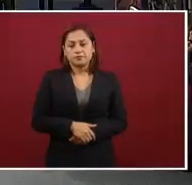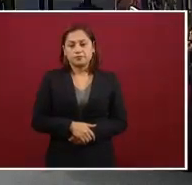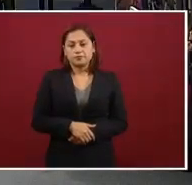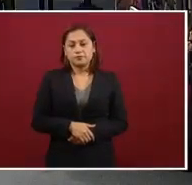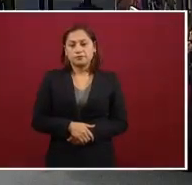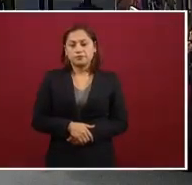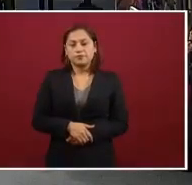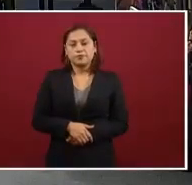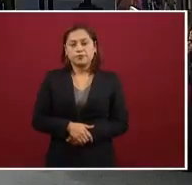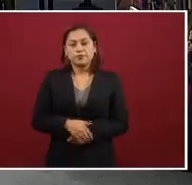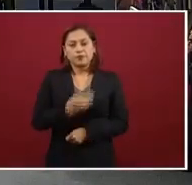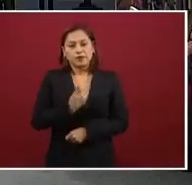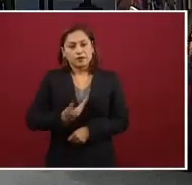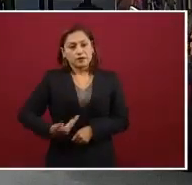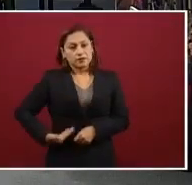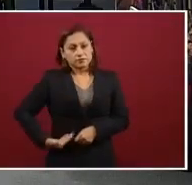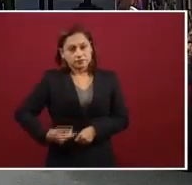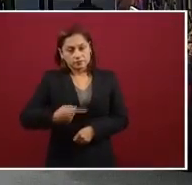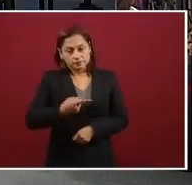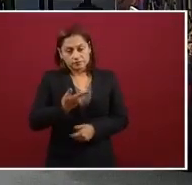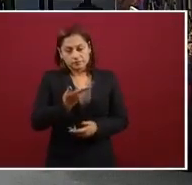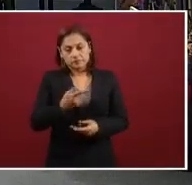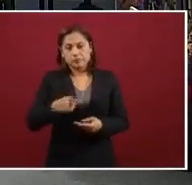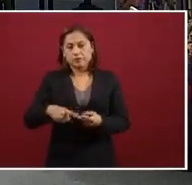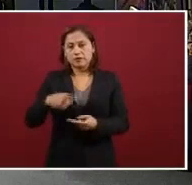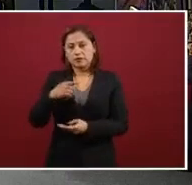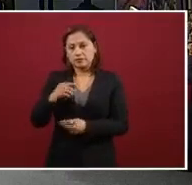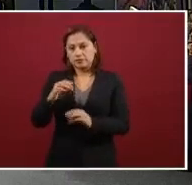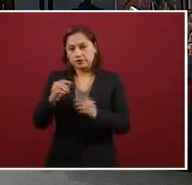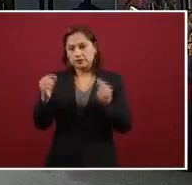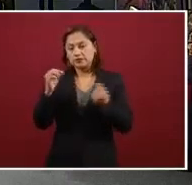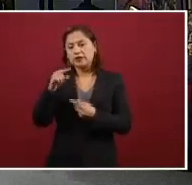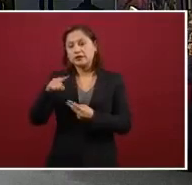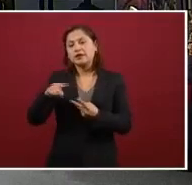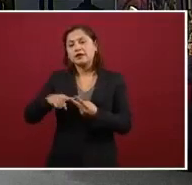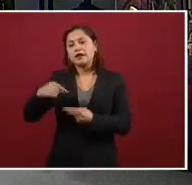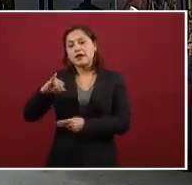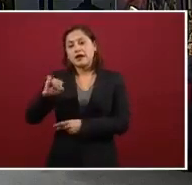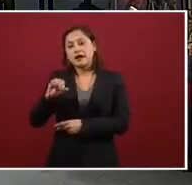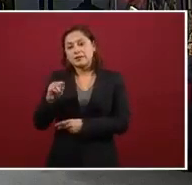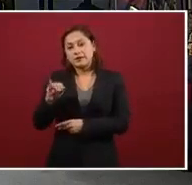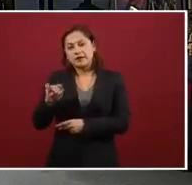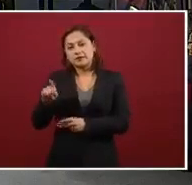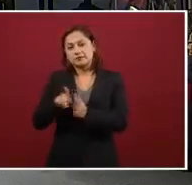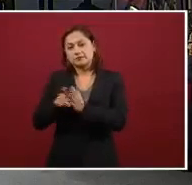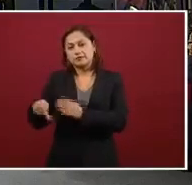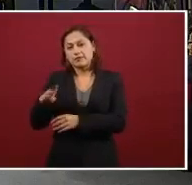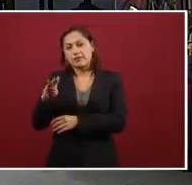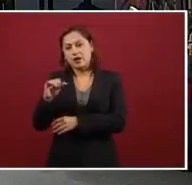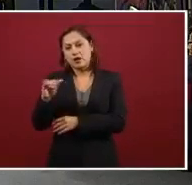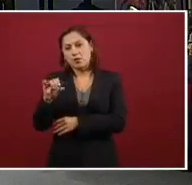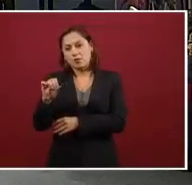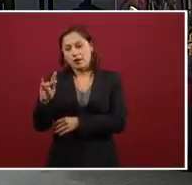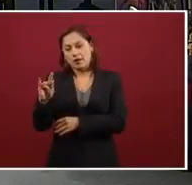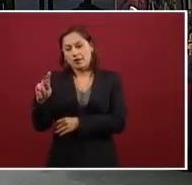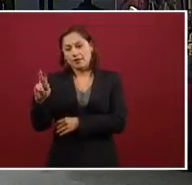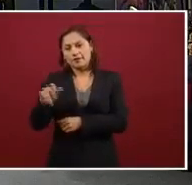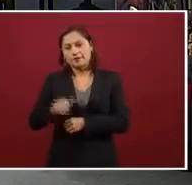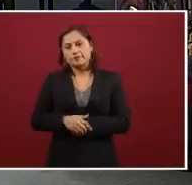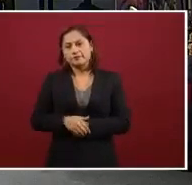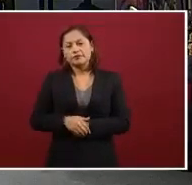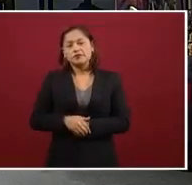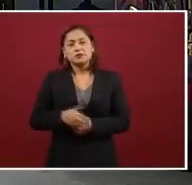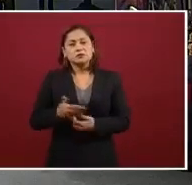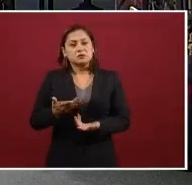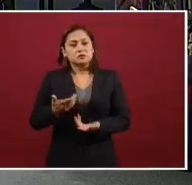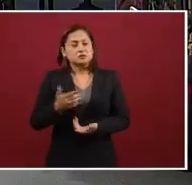Señor presidente, señor canciller, Jaime Hernández de Bajo Palabra. La Guardia Nacional parece no haber sido entrenada en